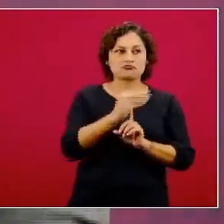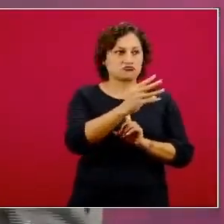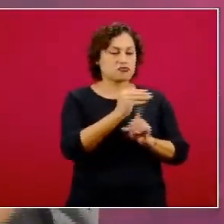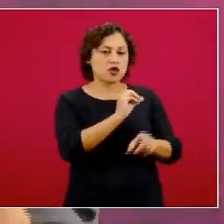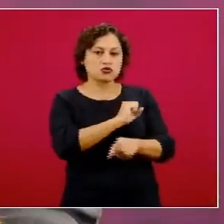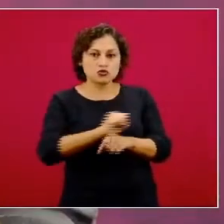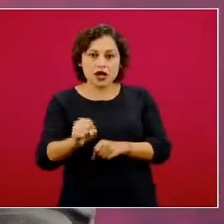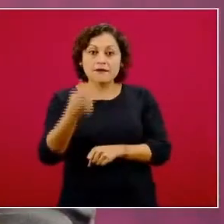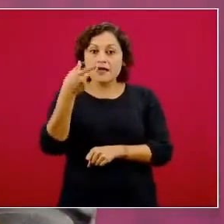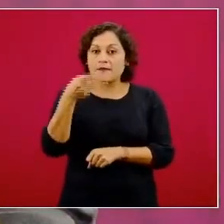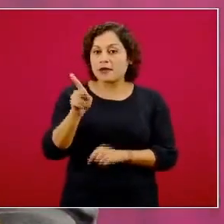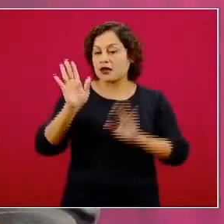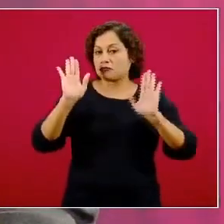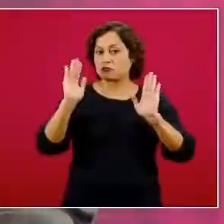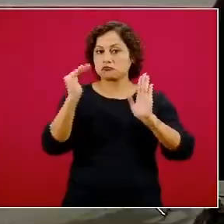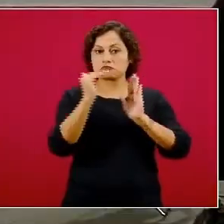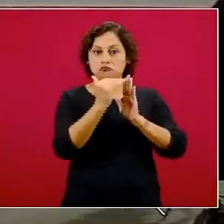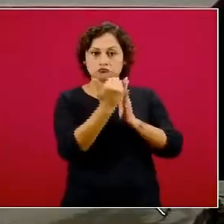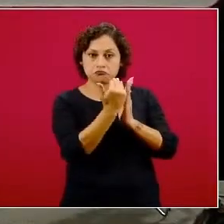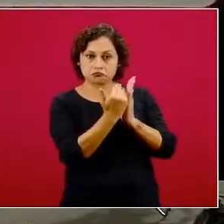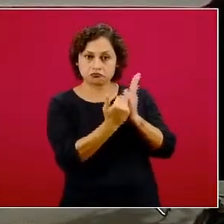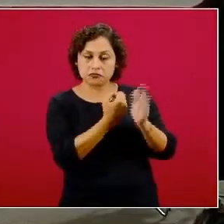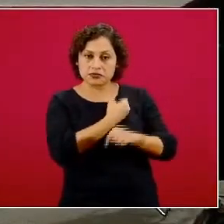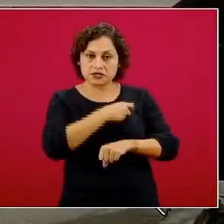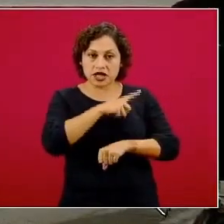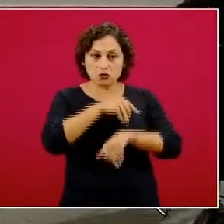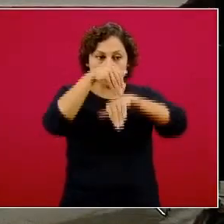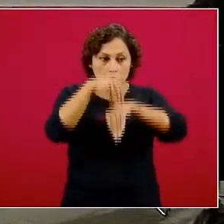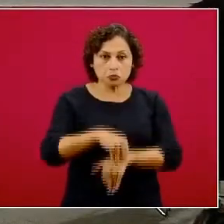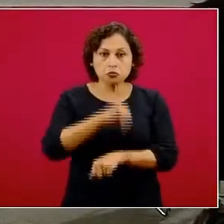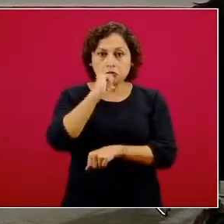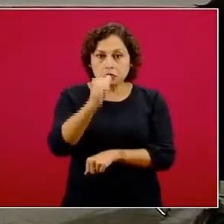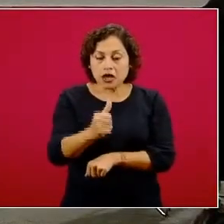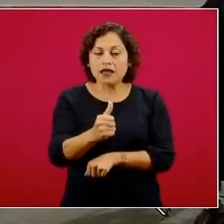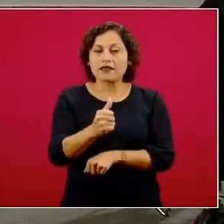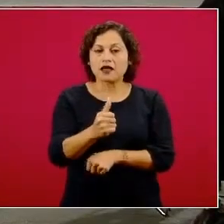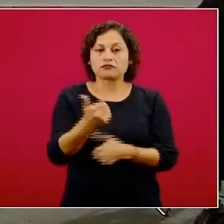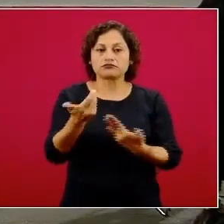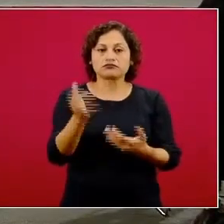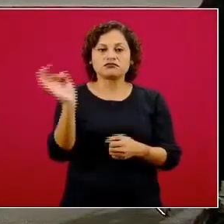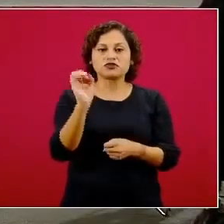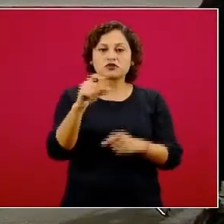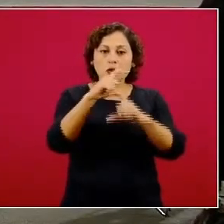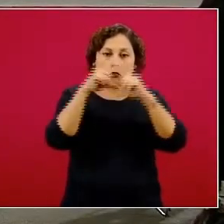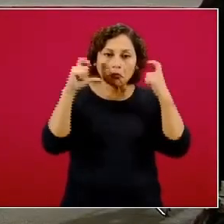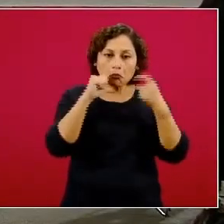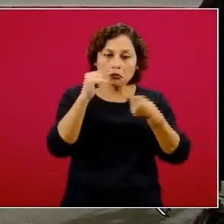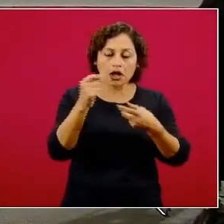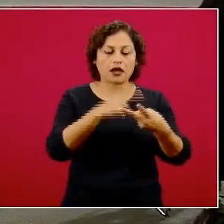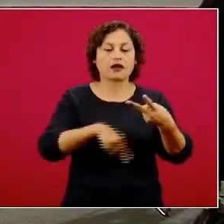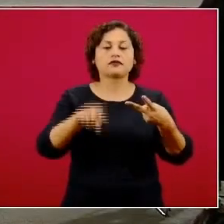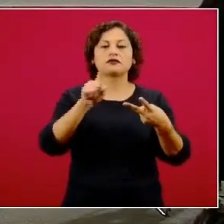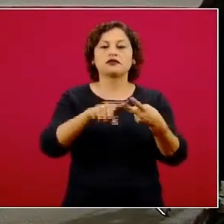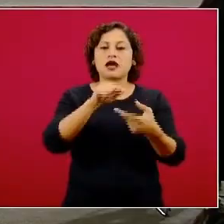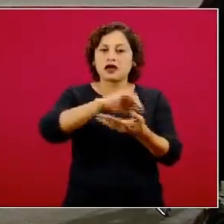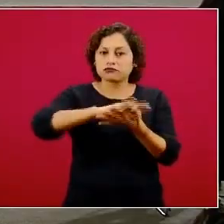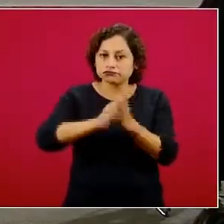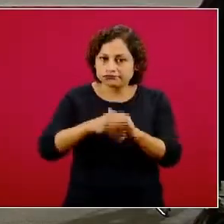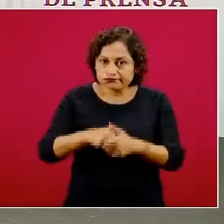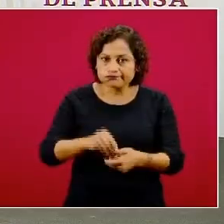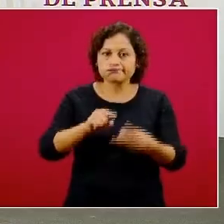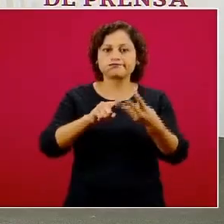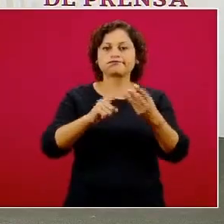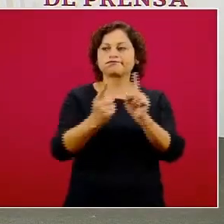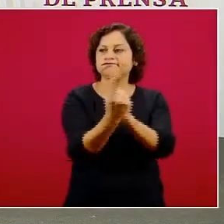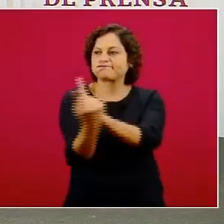el cubrebocas en espacios públicos cerrados sobre todo, etcétera, si no sigues estas medidas básicas de